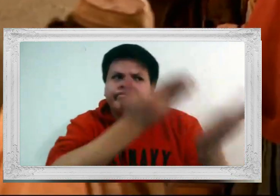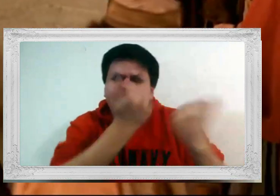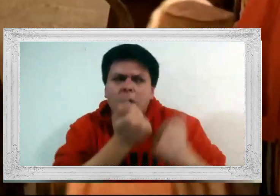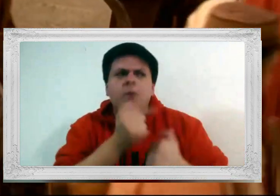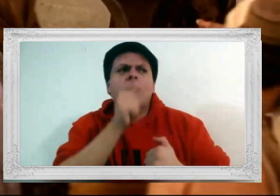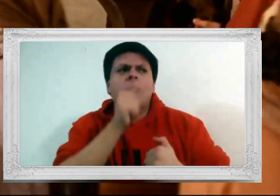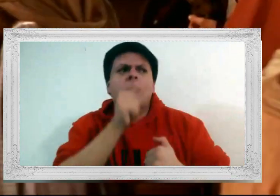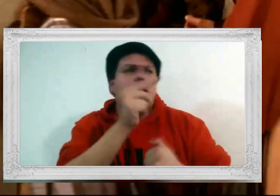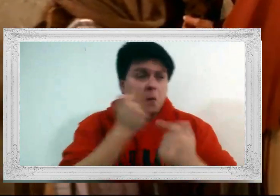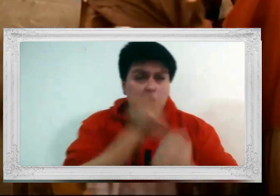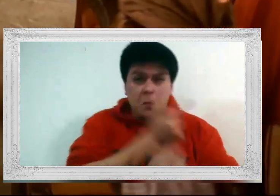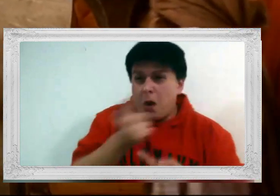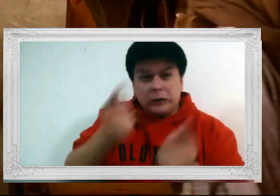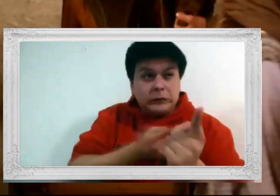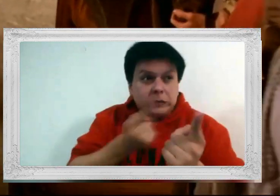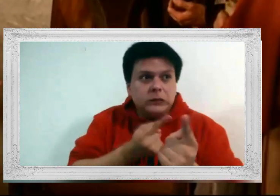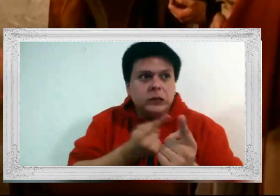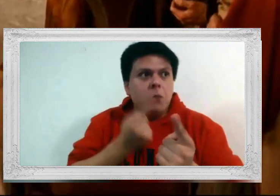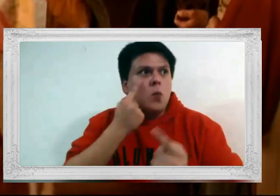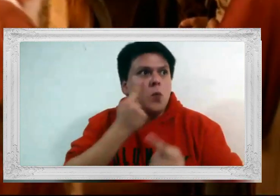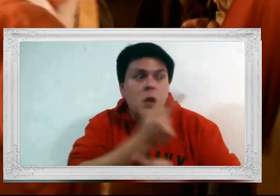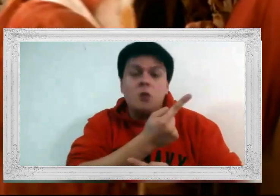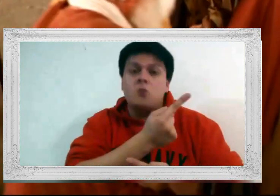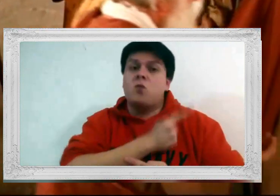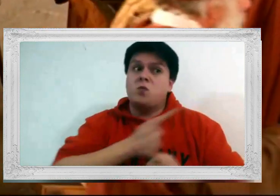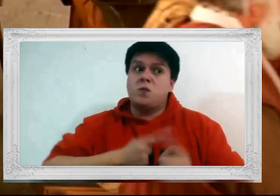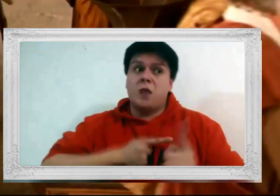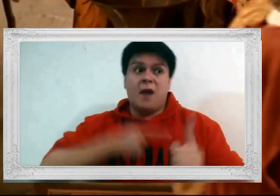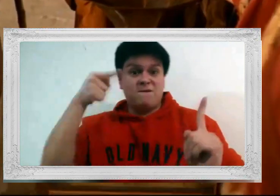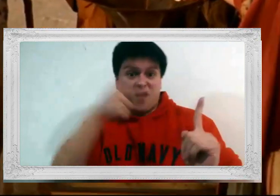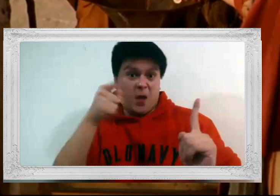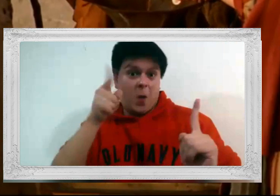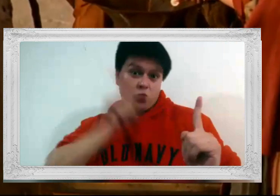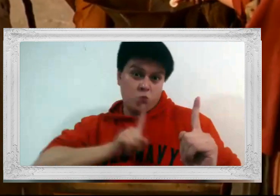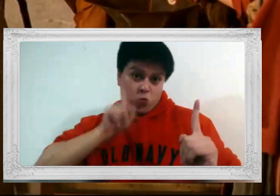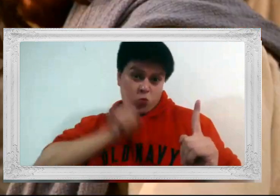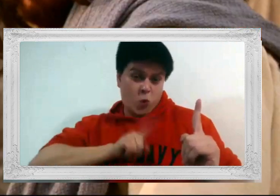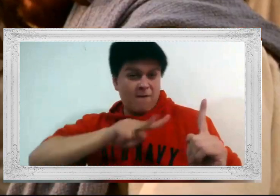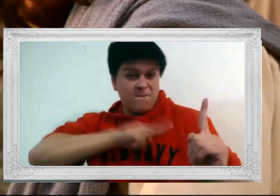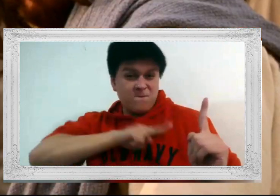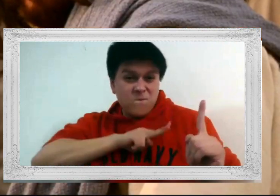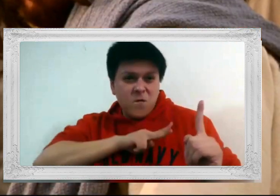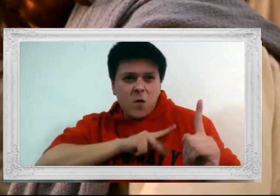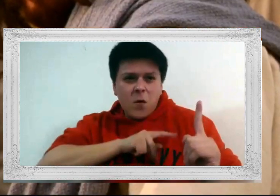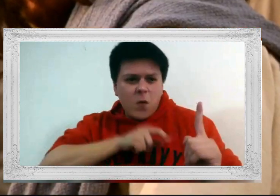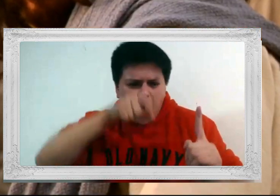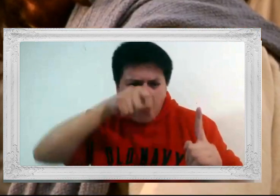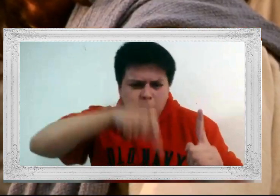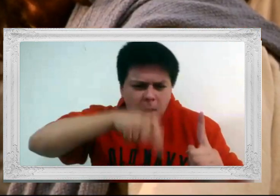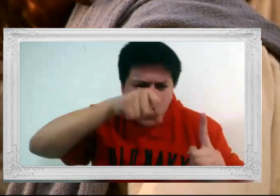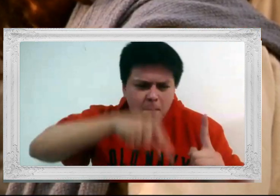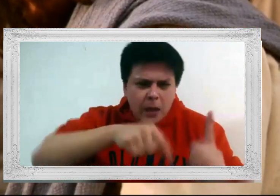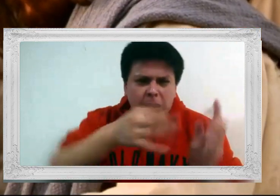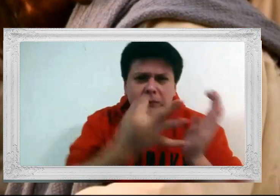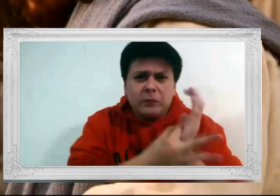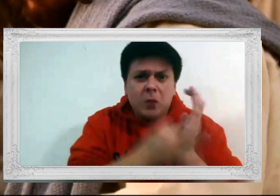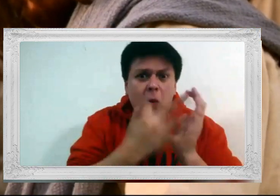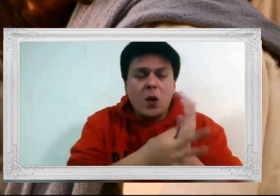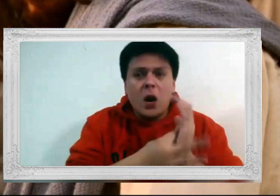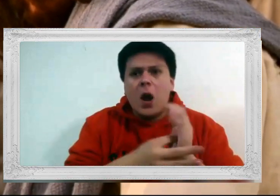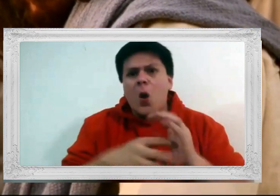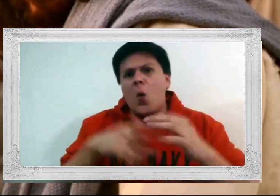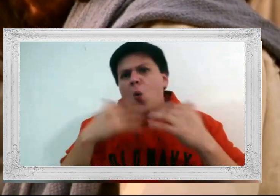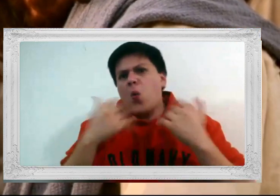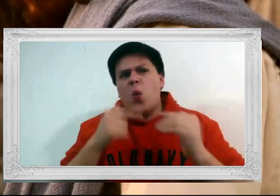en la alcancía más que todos, porque los demás han echado de lo que les sobraba, pero ésta, en su